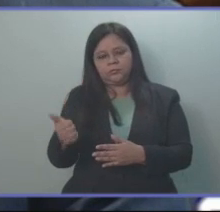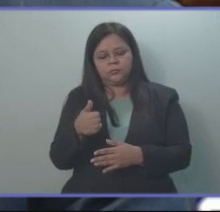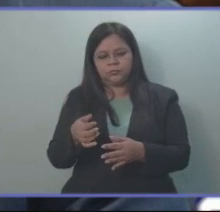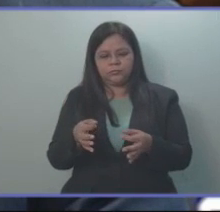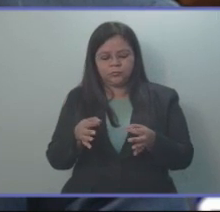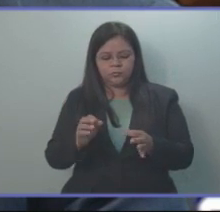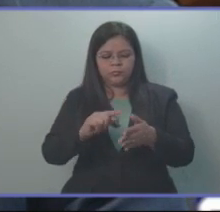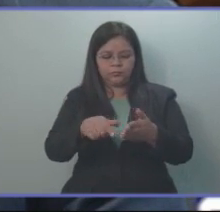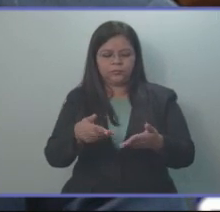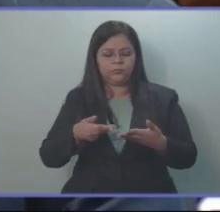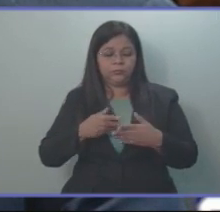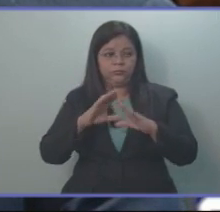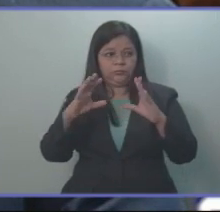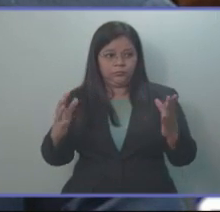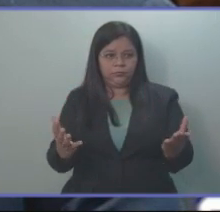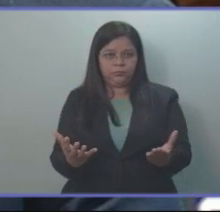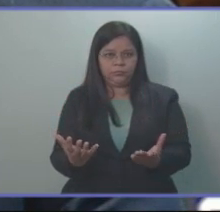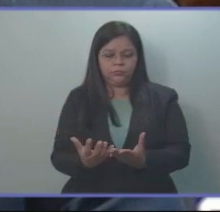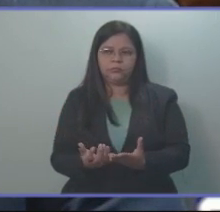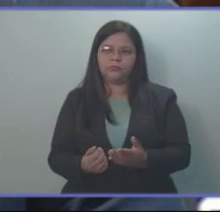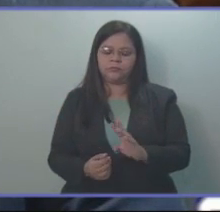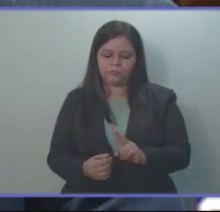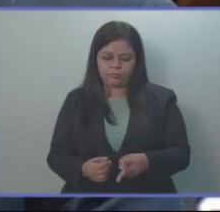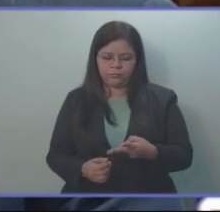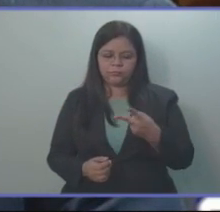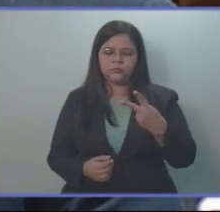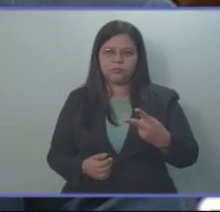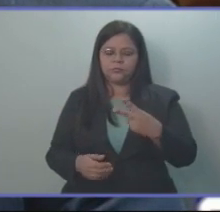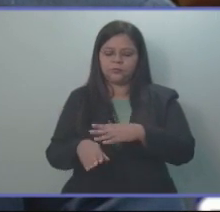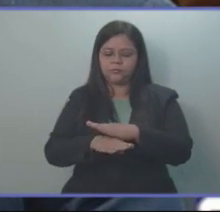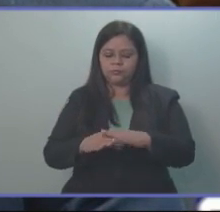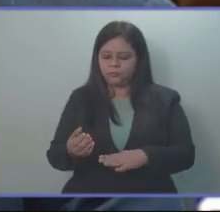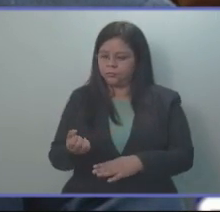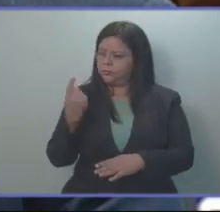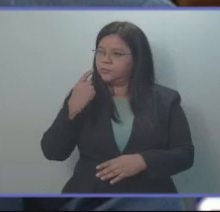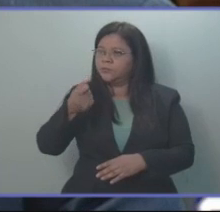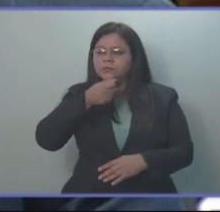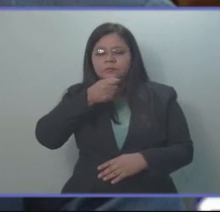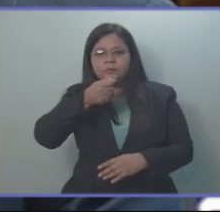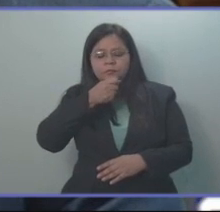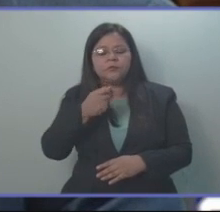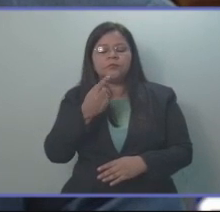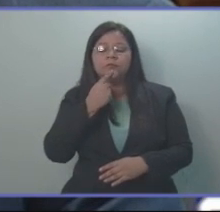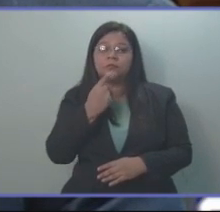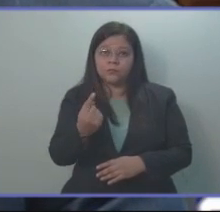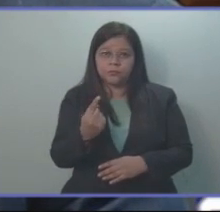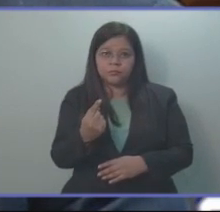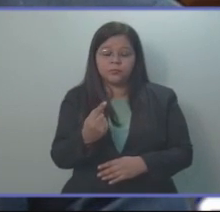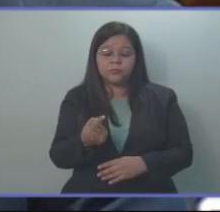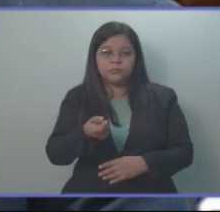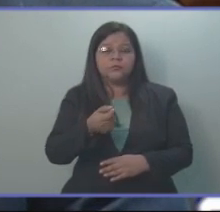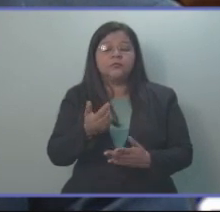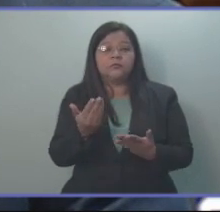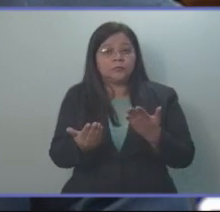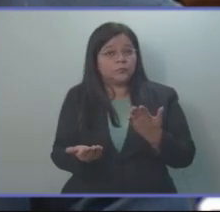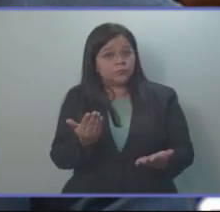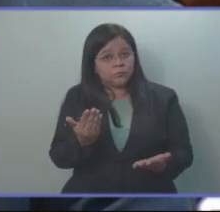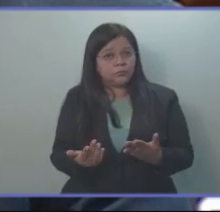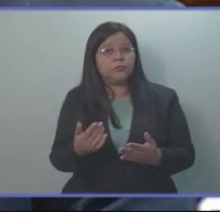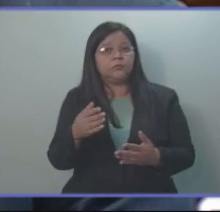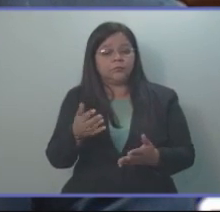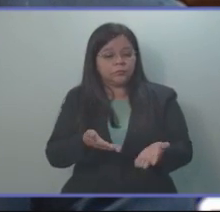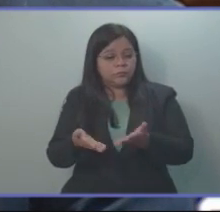derecho internacional. Romano 2. Con base a las recientes noticias donde se hace alusión a la posible venta